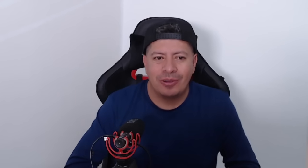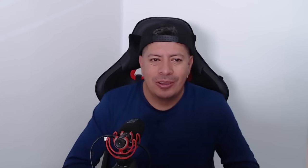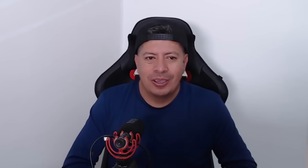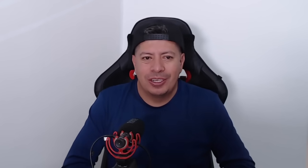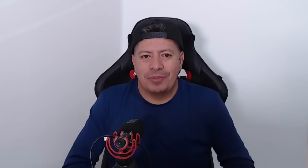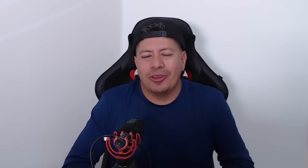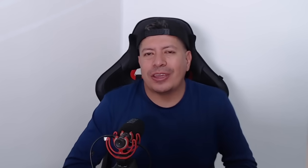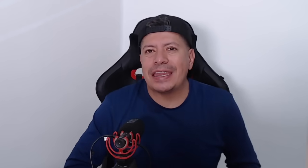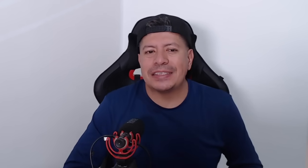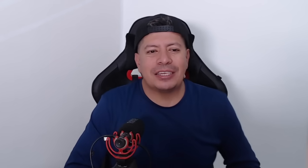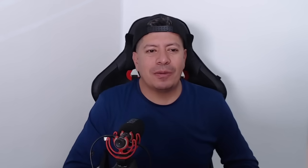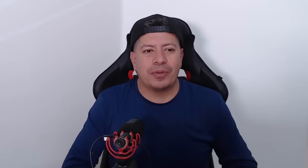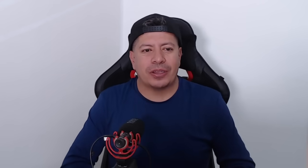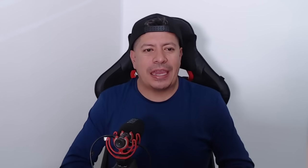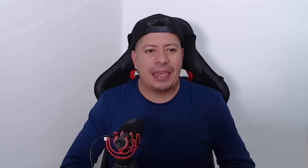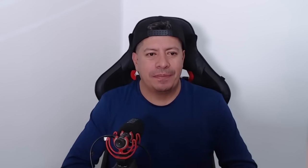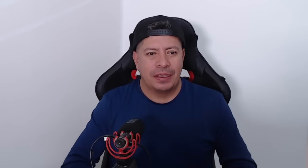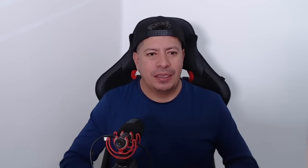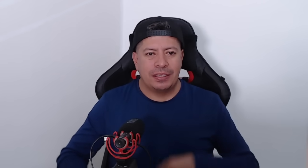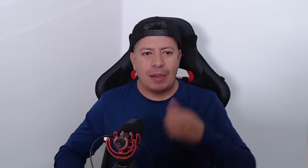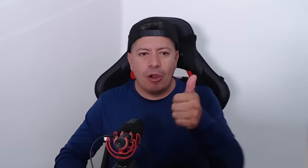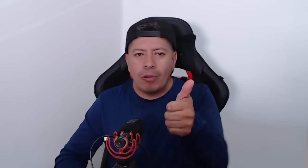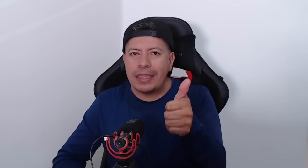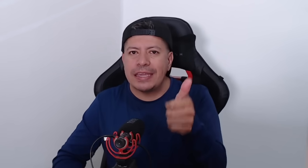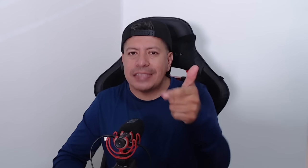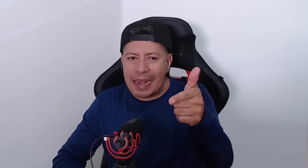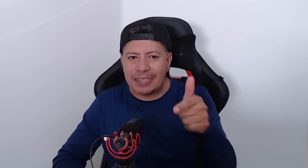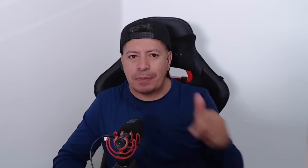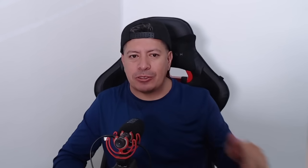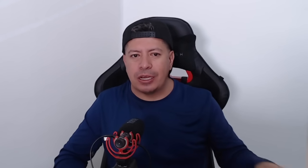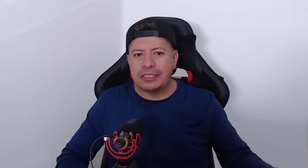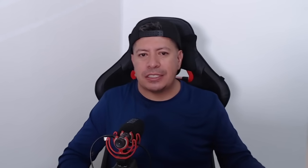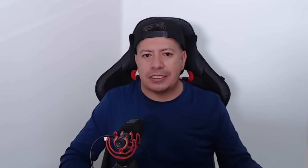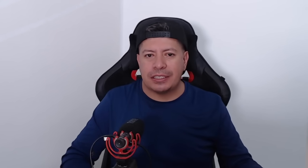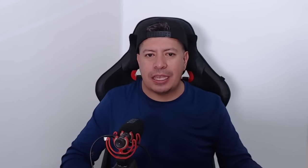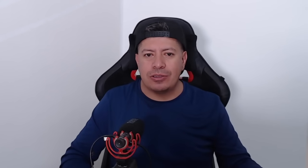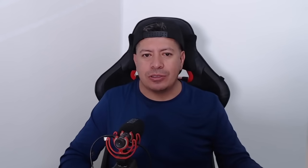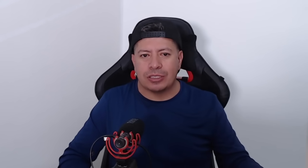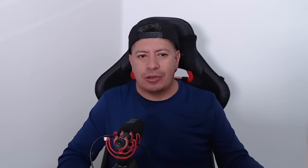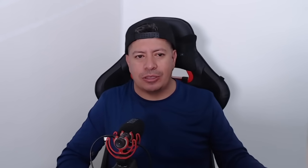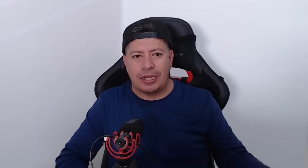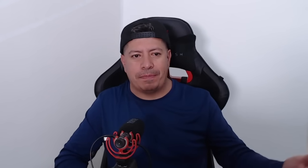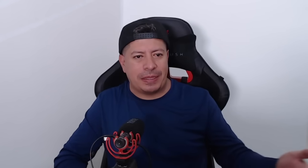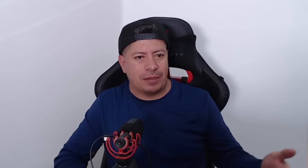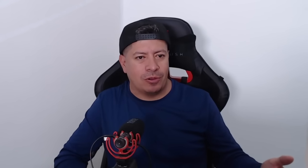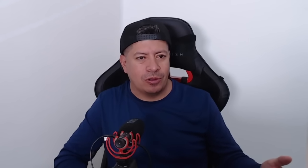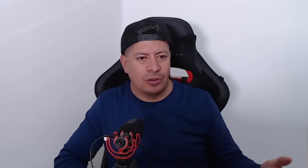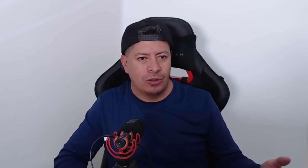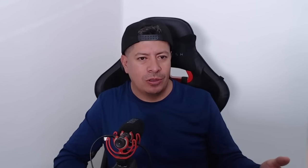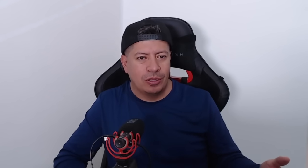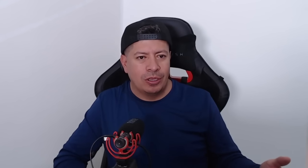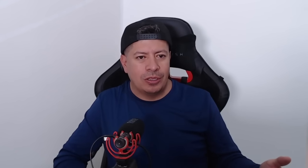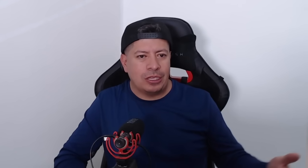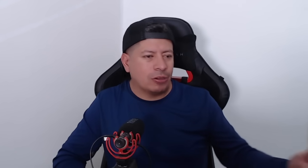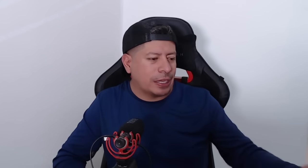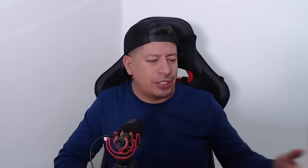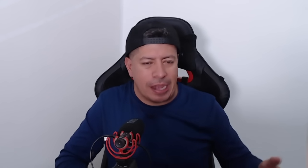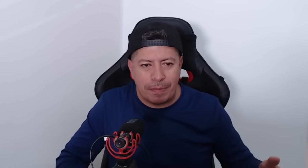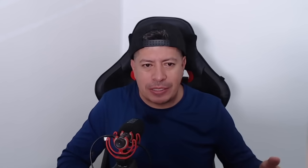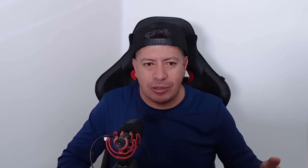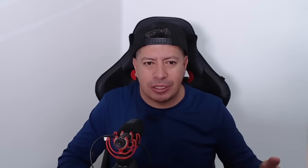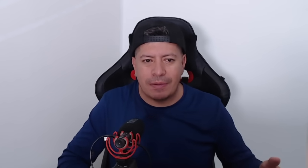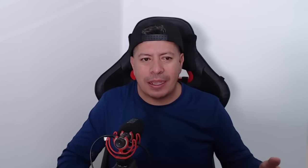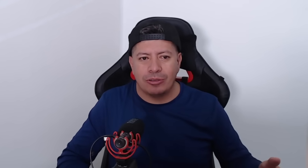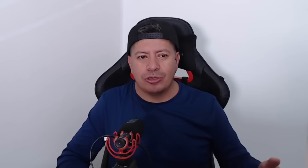amlo ni modo que haya sido porque llamó güeyes a las personas de 60 años que no tienen patrimonio dijo que